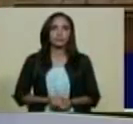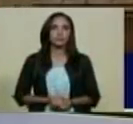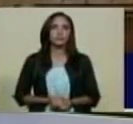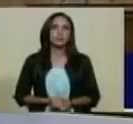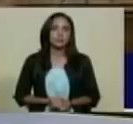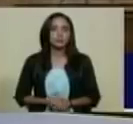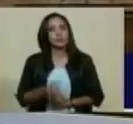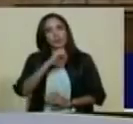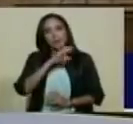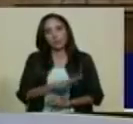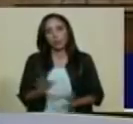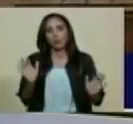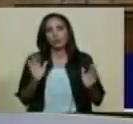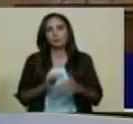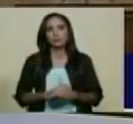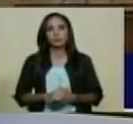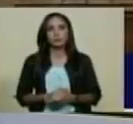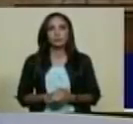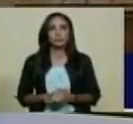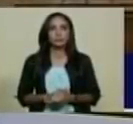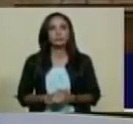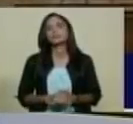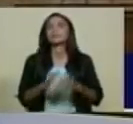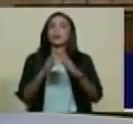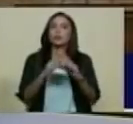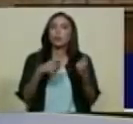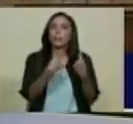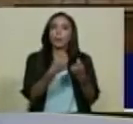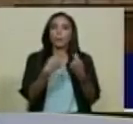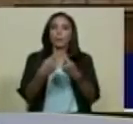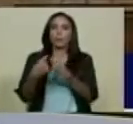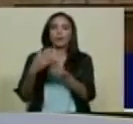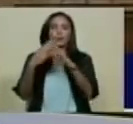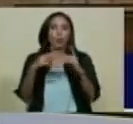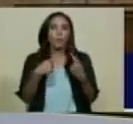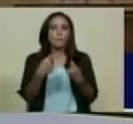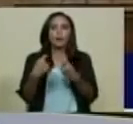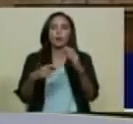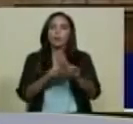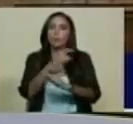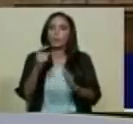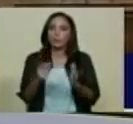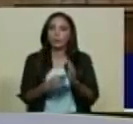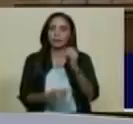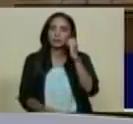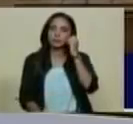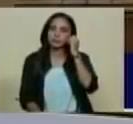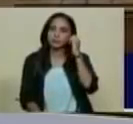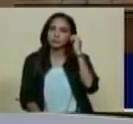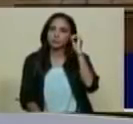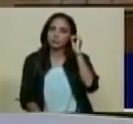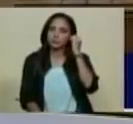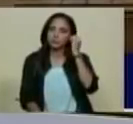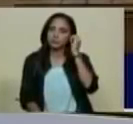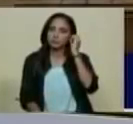universidades históricas, financiadas con presupuesto público, y en las